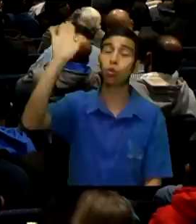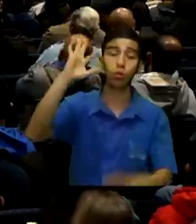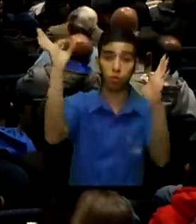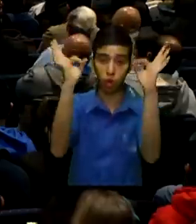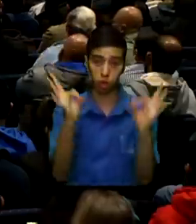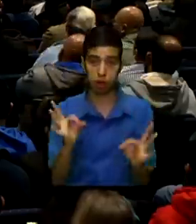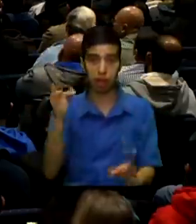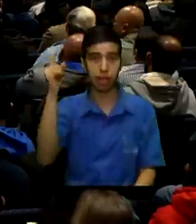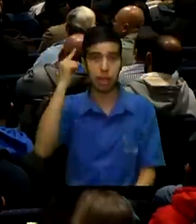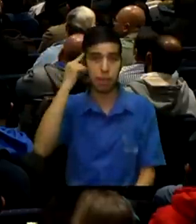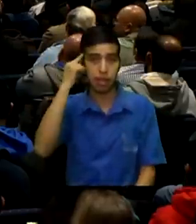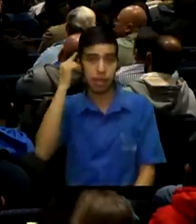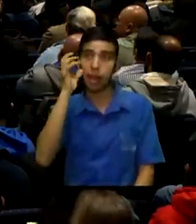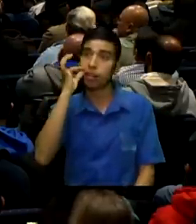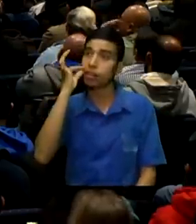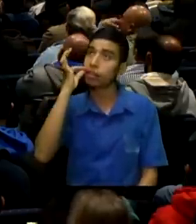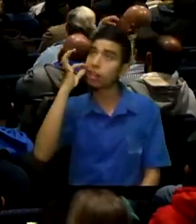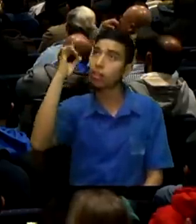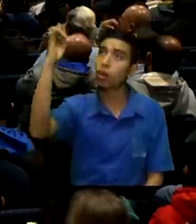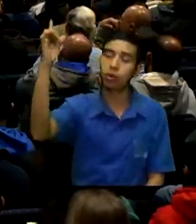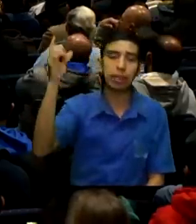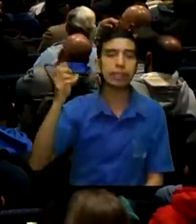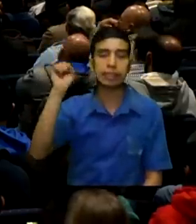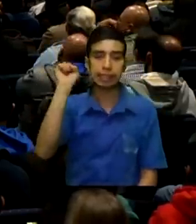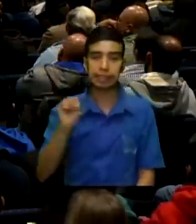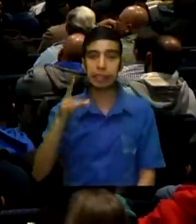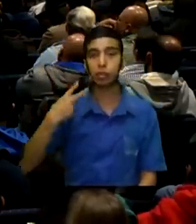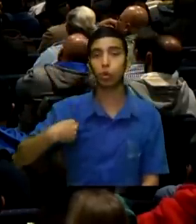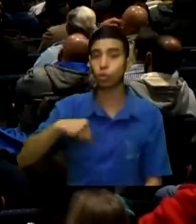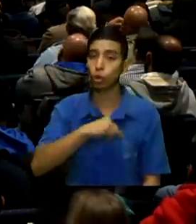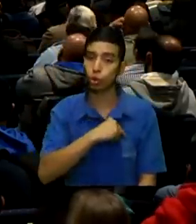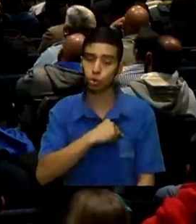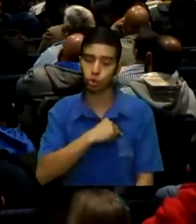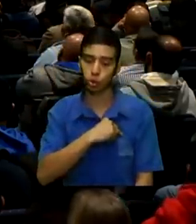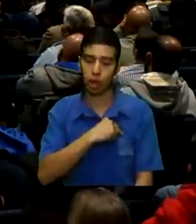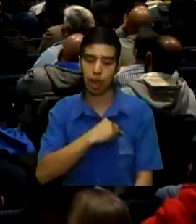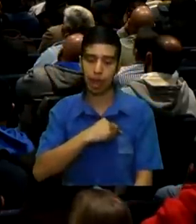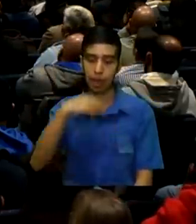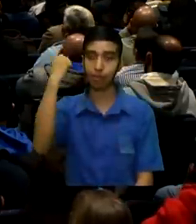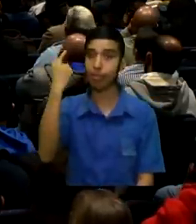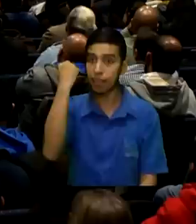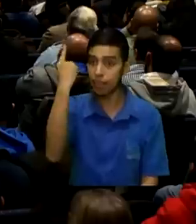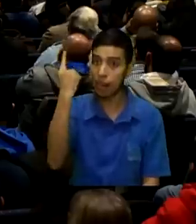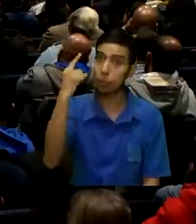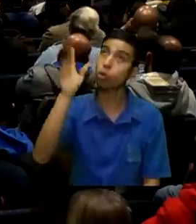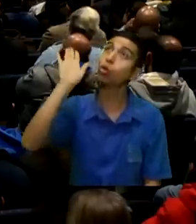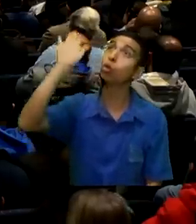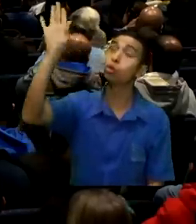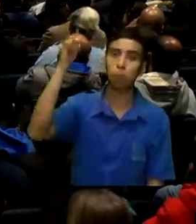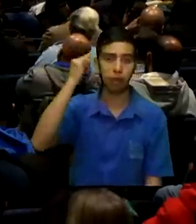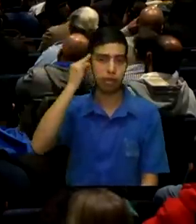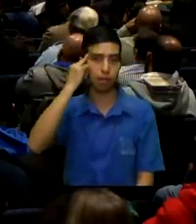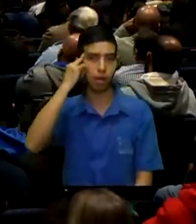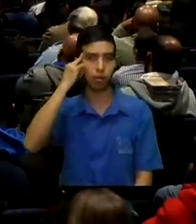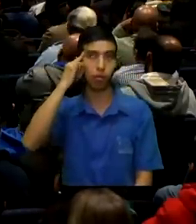si los llegáramos a conocer completamente, entonces Dios sería finito. Pero Él es infinito.